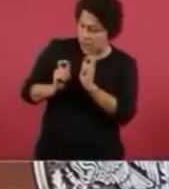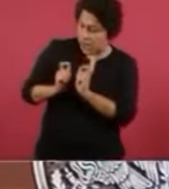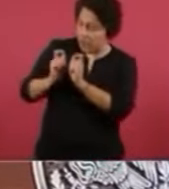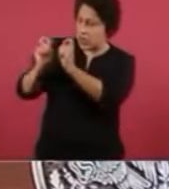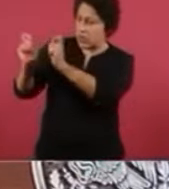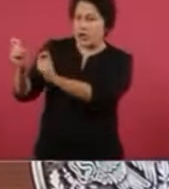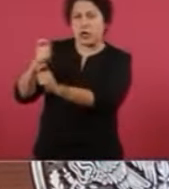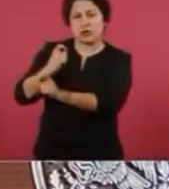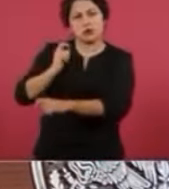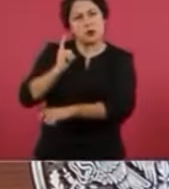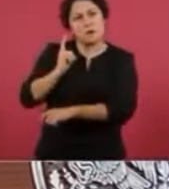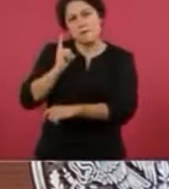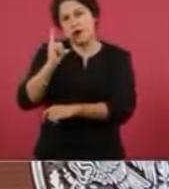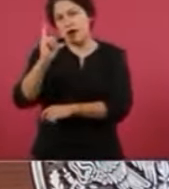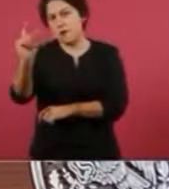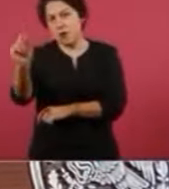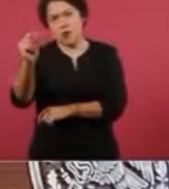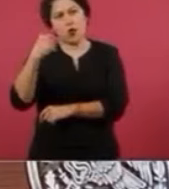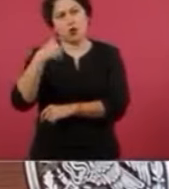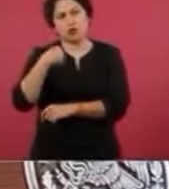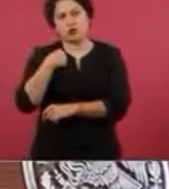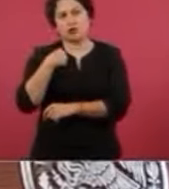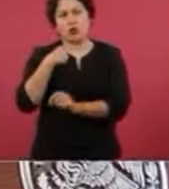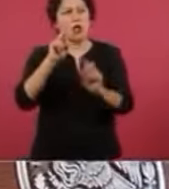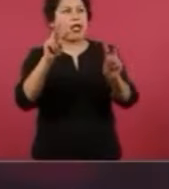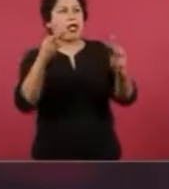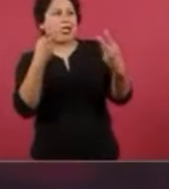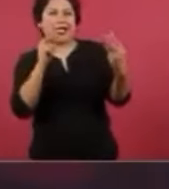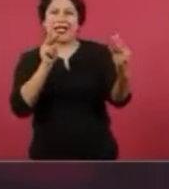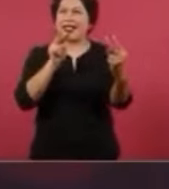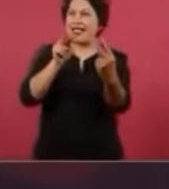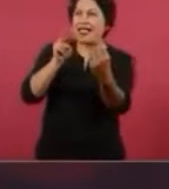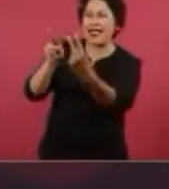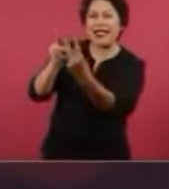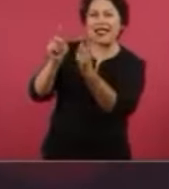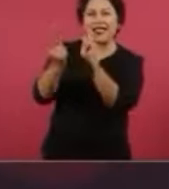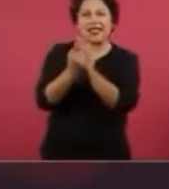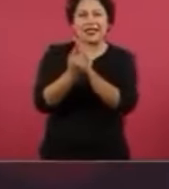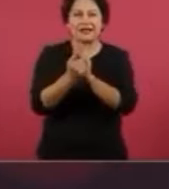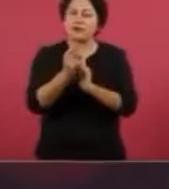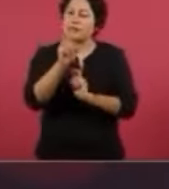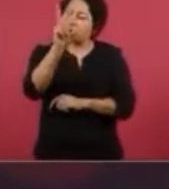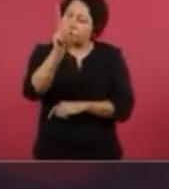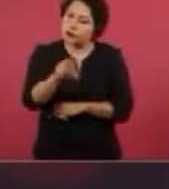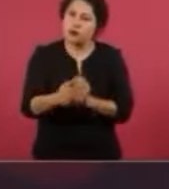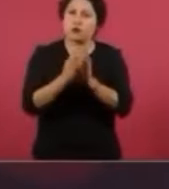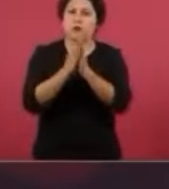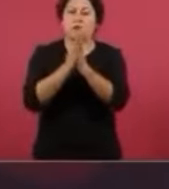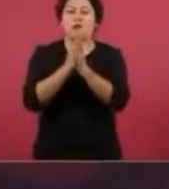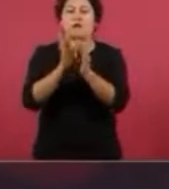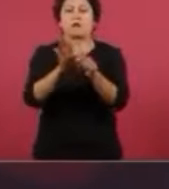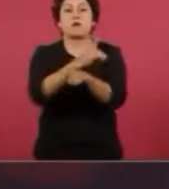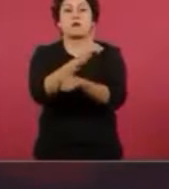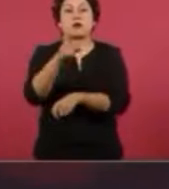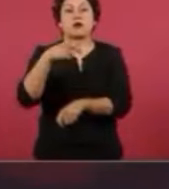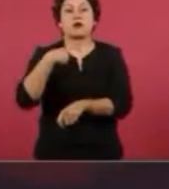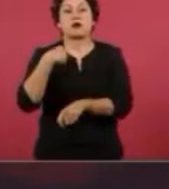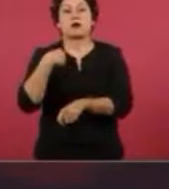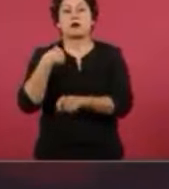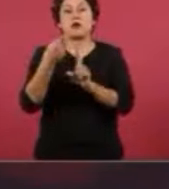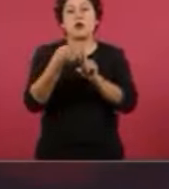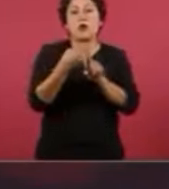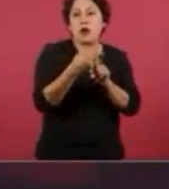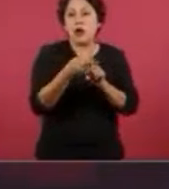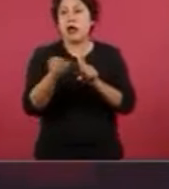no voy a poder ver a nadie porque abro la puerta y ya no la voy a poder